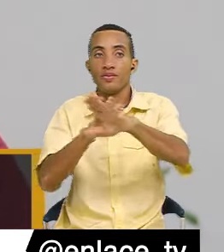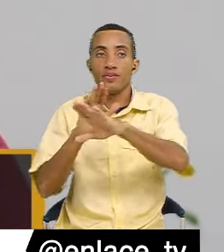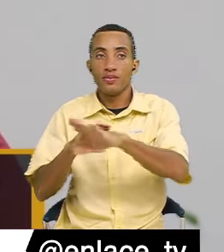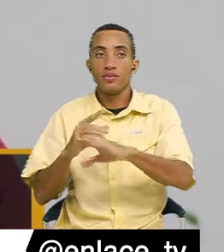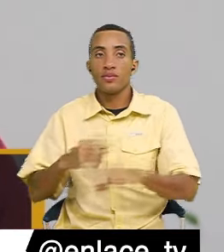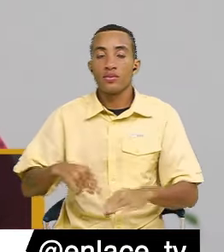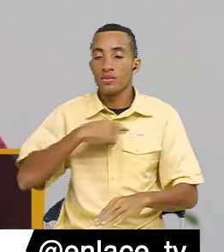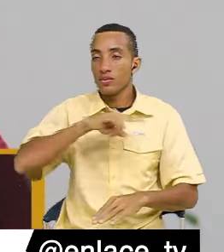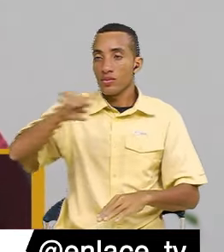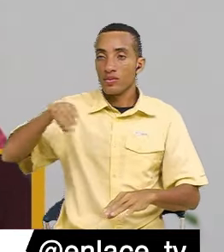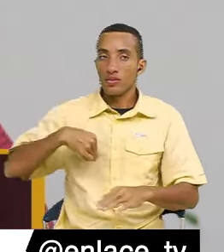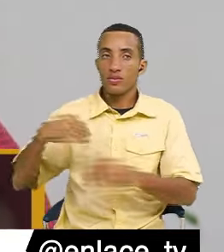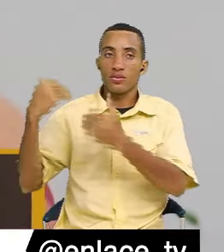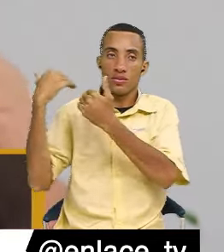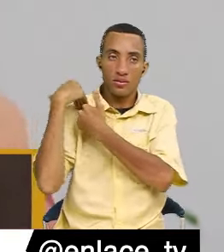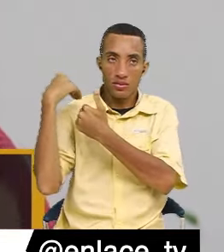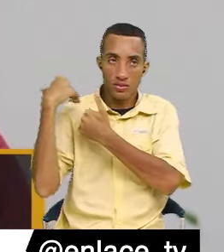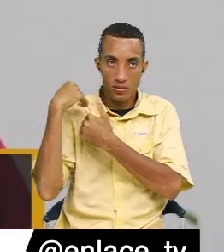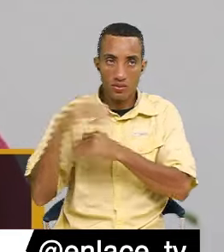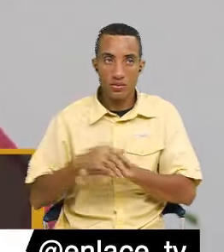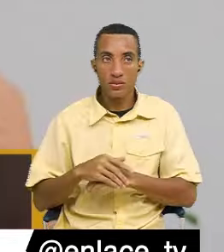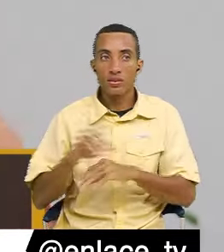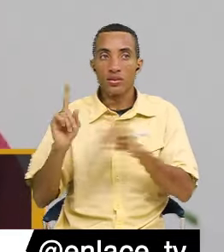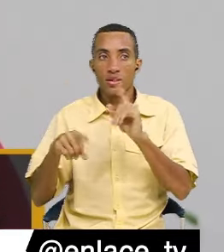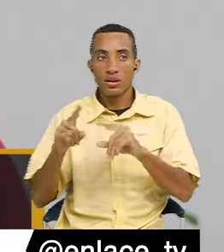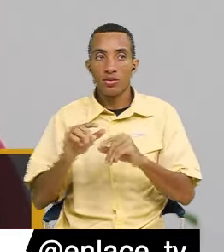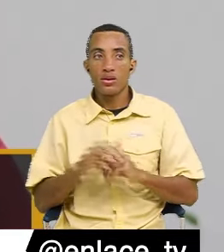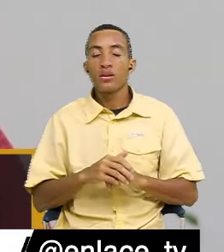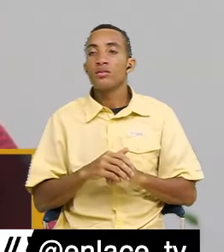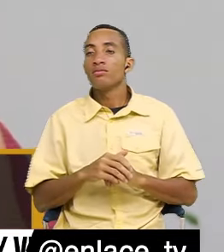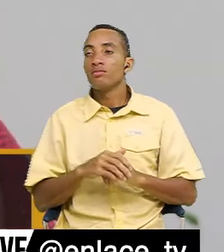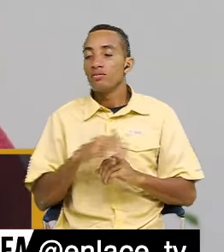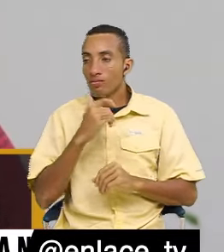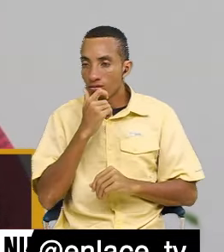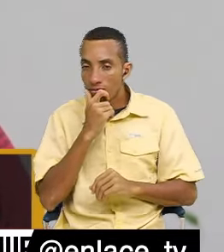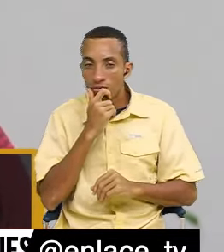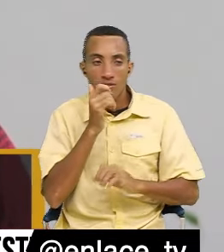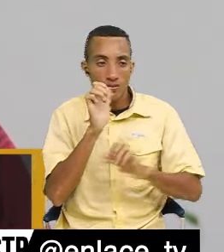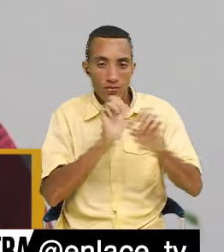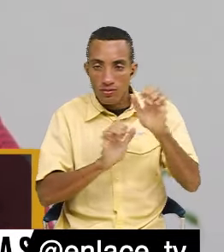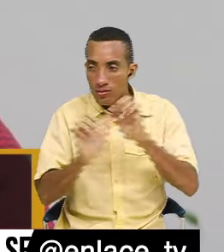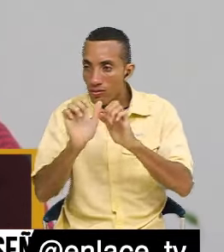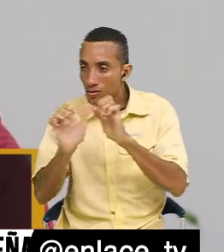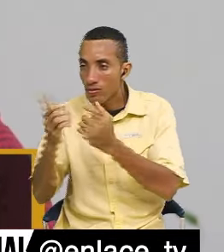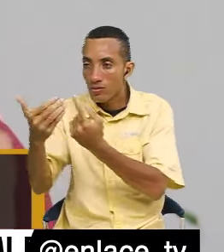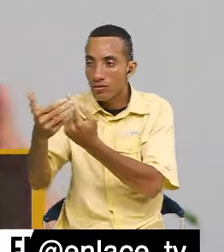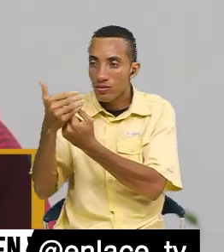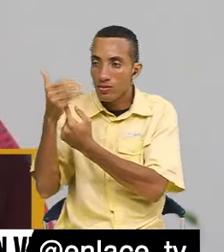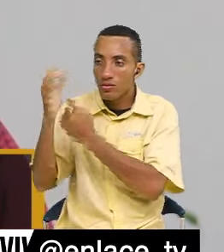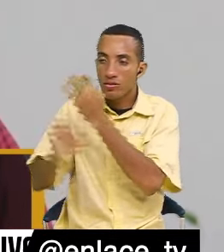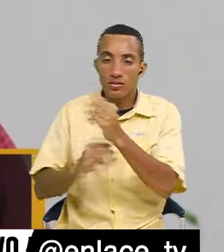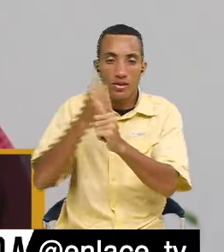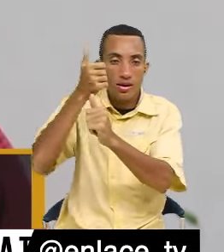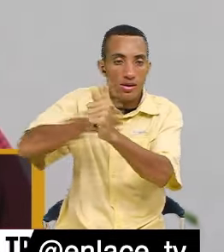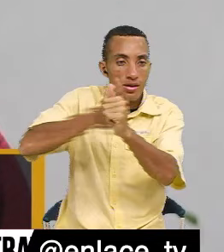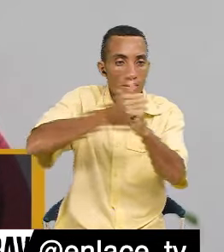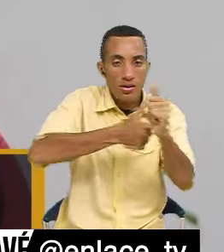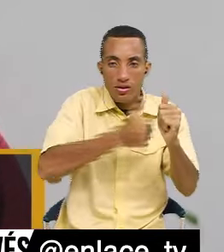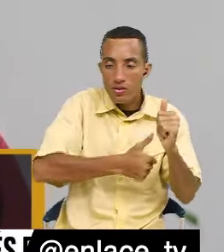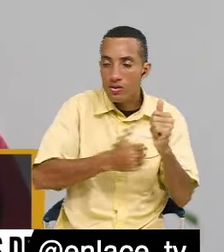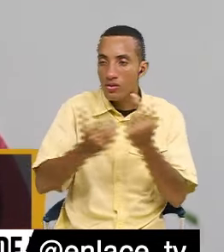nos vamos a responsabilizar de la seguridad y de la integridad de cada uno de los barranqueños, en especial